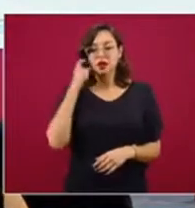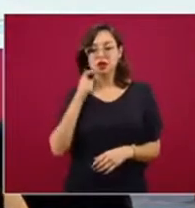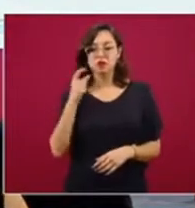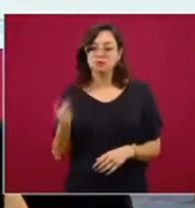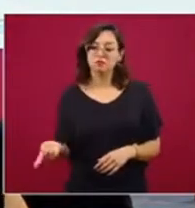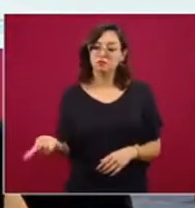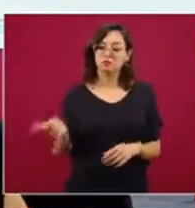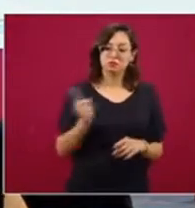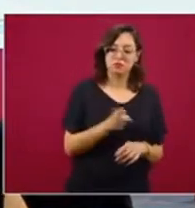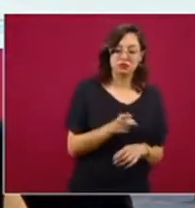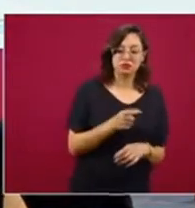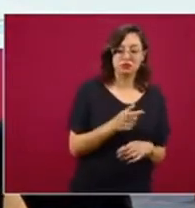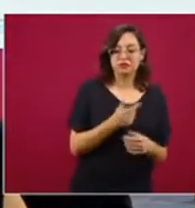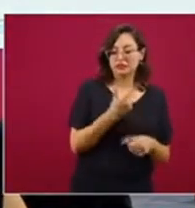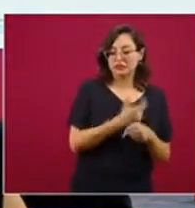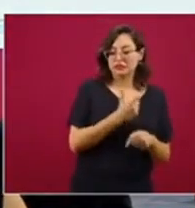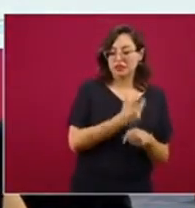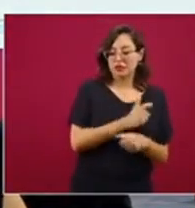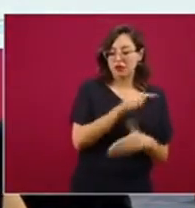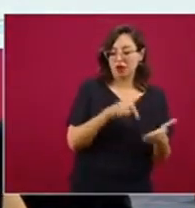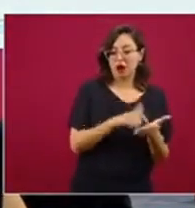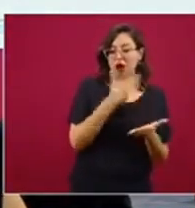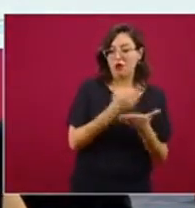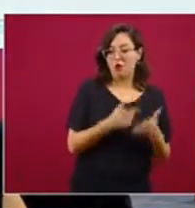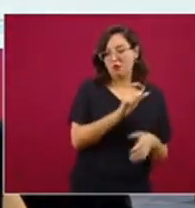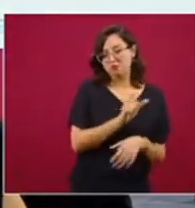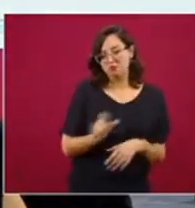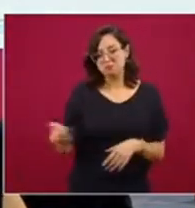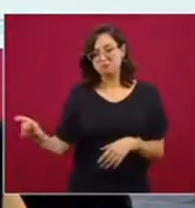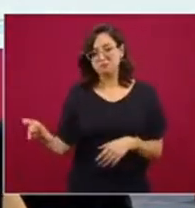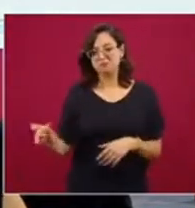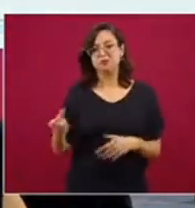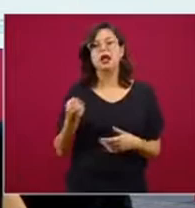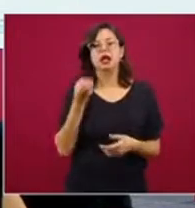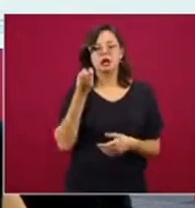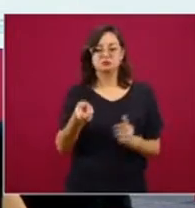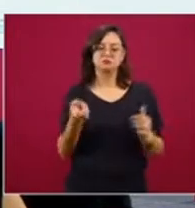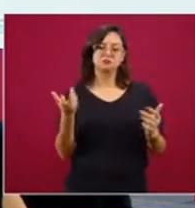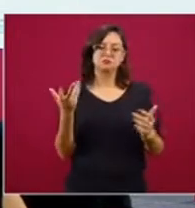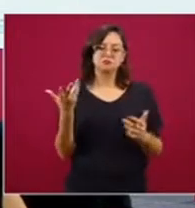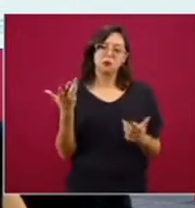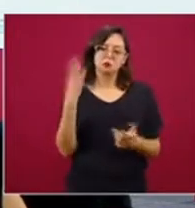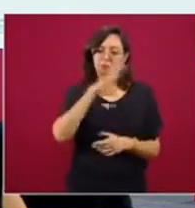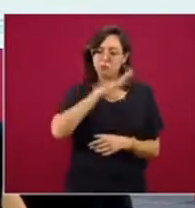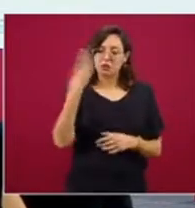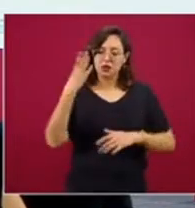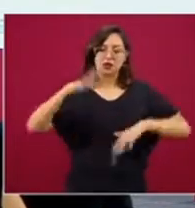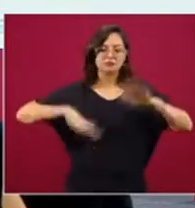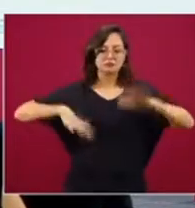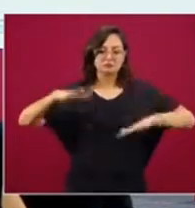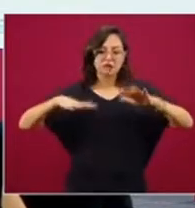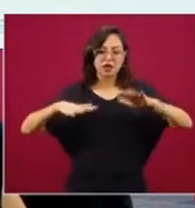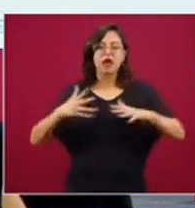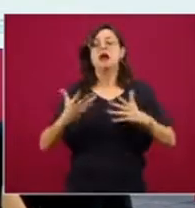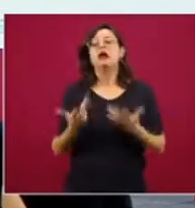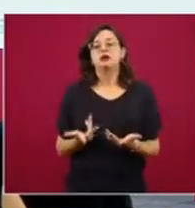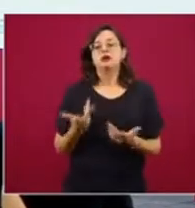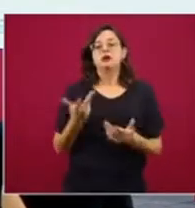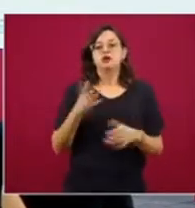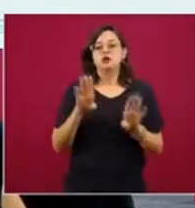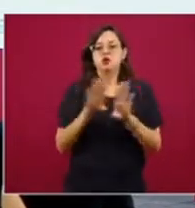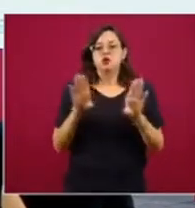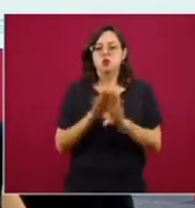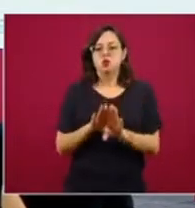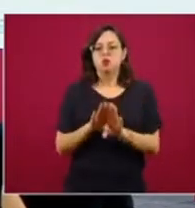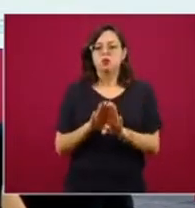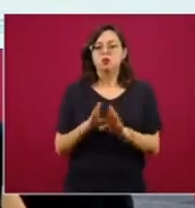7 lugares. Vean dónde está Guerrero en este momento. Entonces, esto ha ido variando. Ahorita vamos a entrar a detalles sobre este proceso